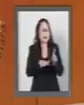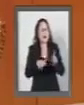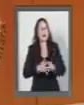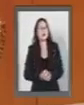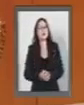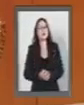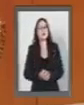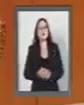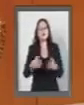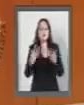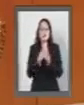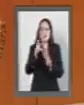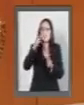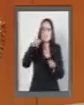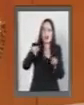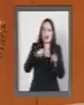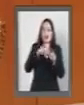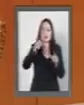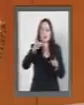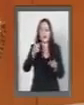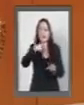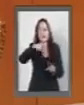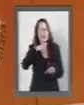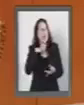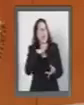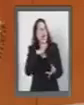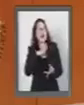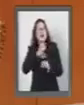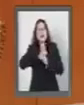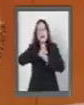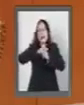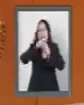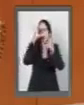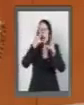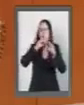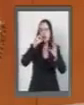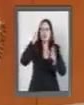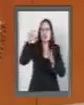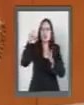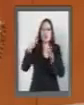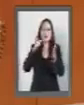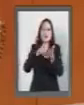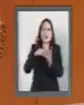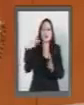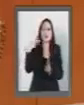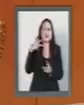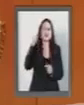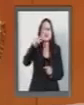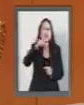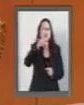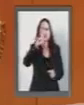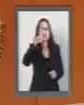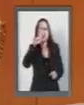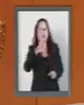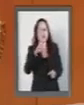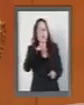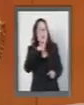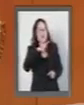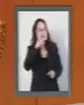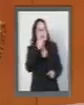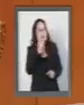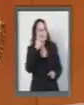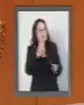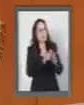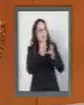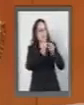panistas, se rasgaban las vestiduras allá en Veracruz, porque Duarte pretendía crear un